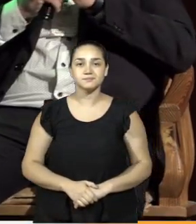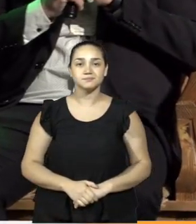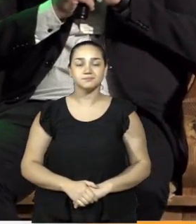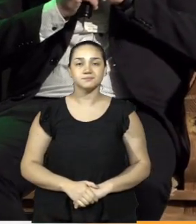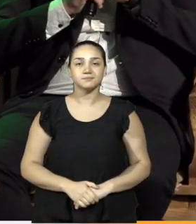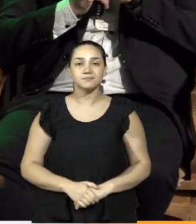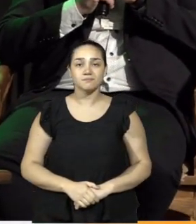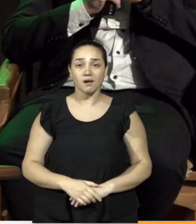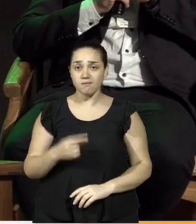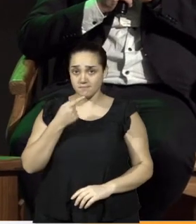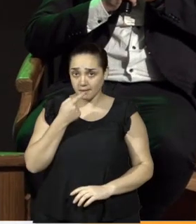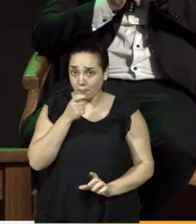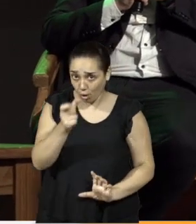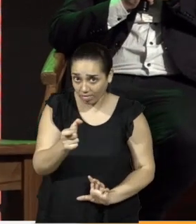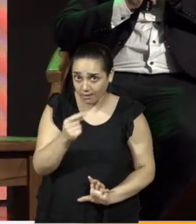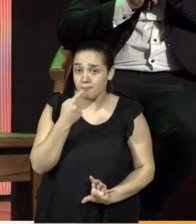No sé si quedó contestada la pregunta.